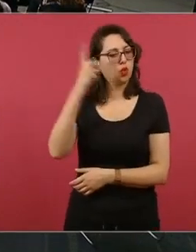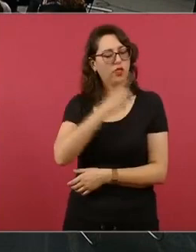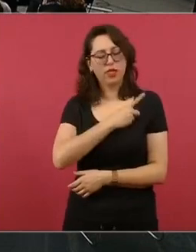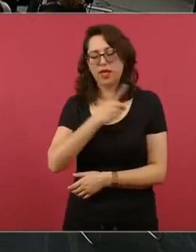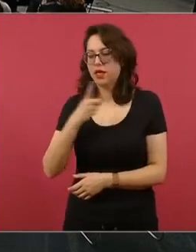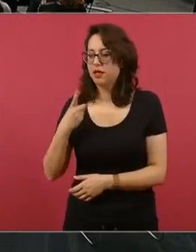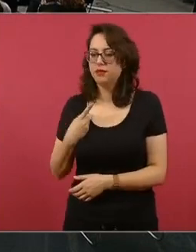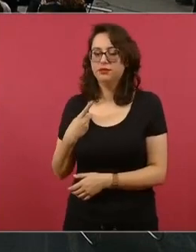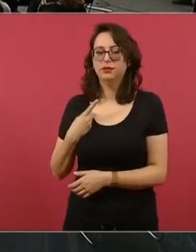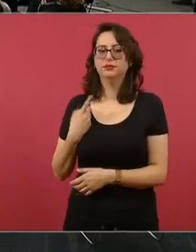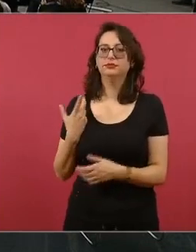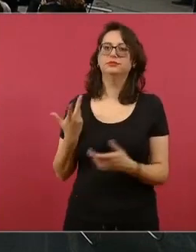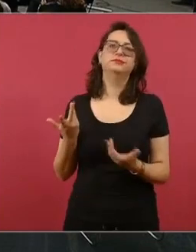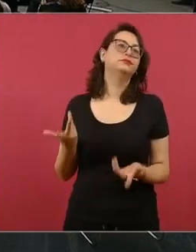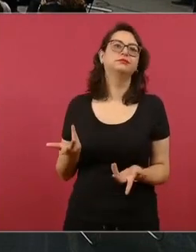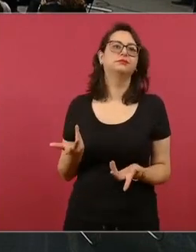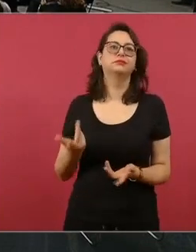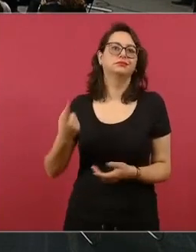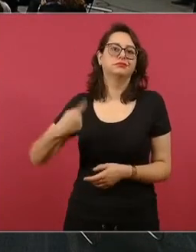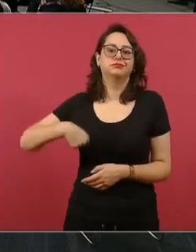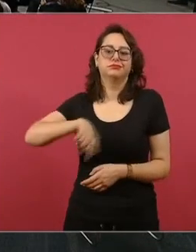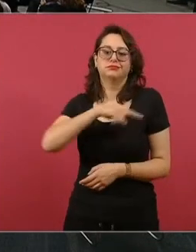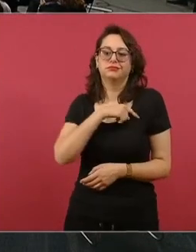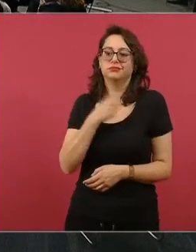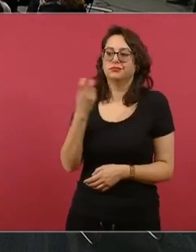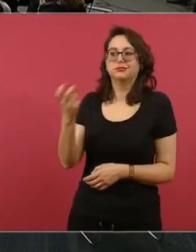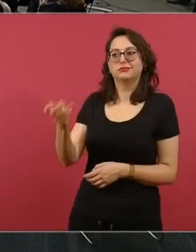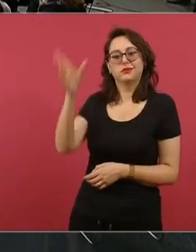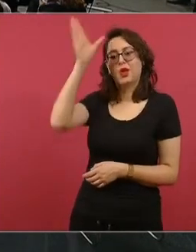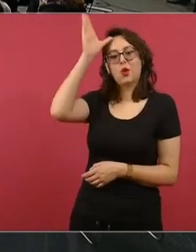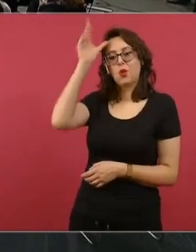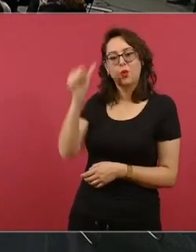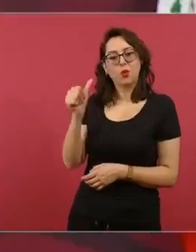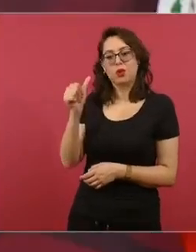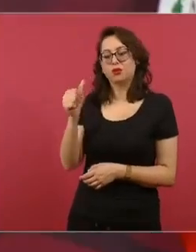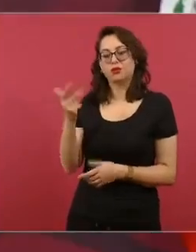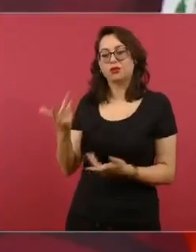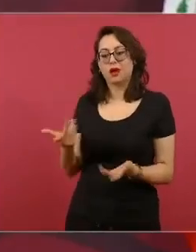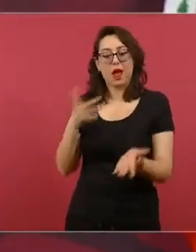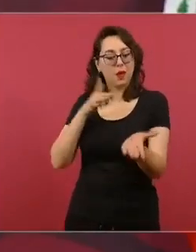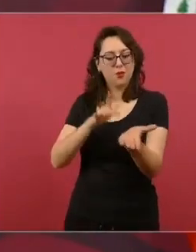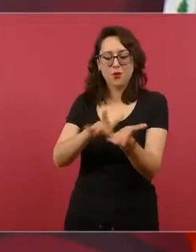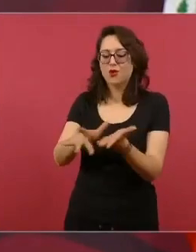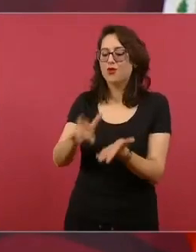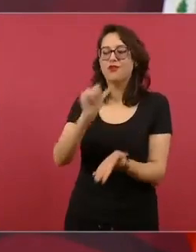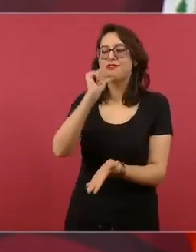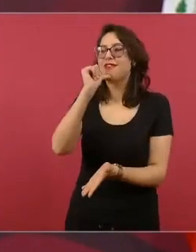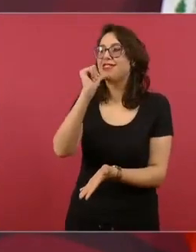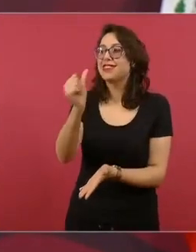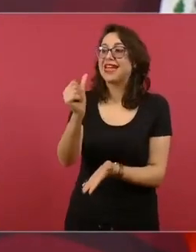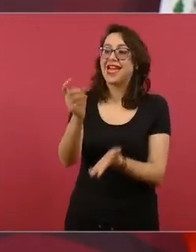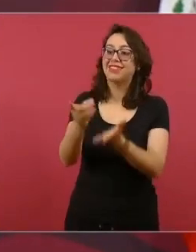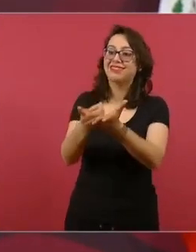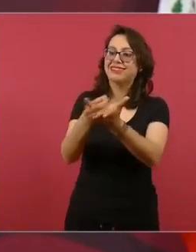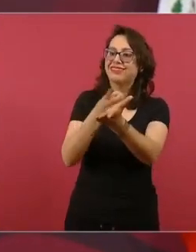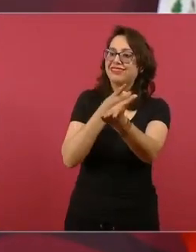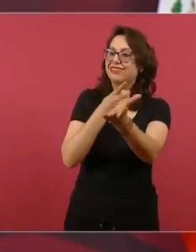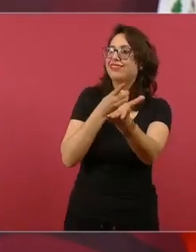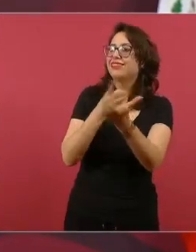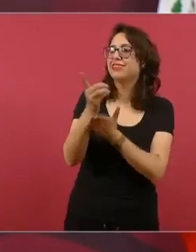Nosotros consideramos estos apoyos como derechos de los